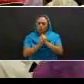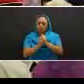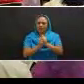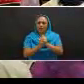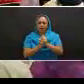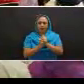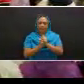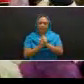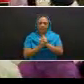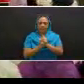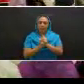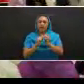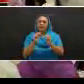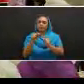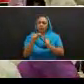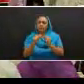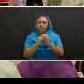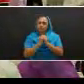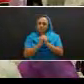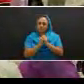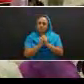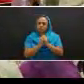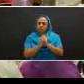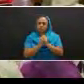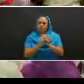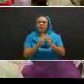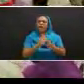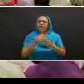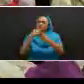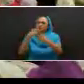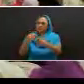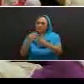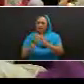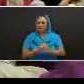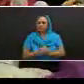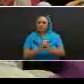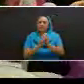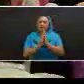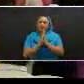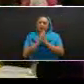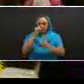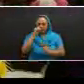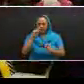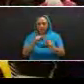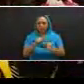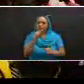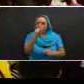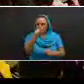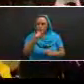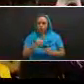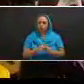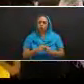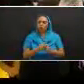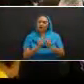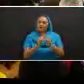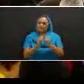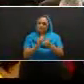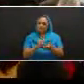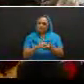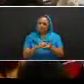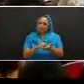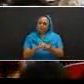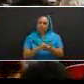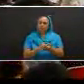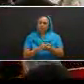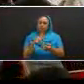corazón también alguna petición especial, le suplico que también lo ponga en su corazón en esta hora para que todo